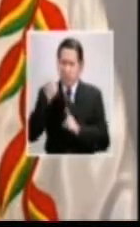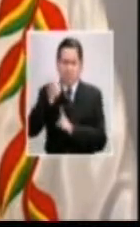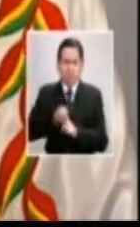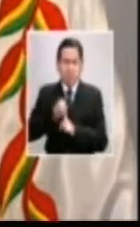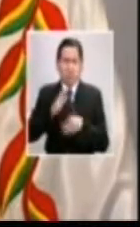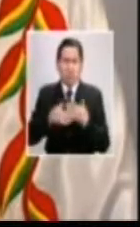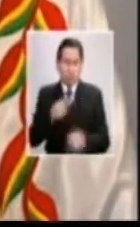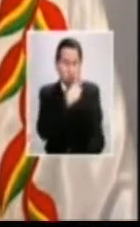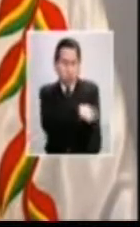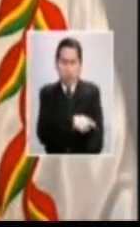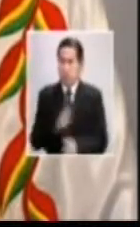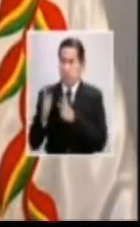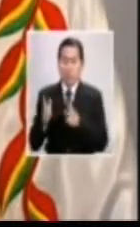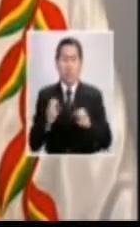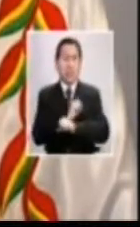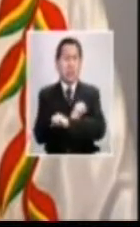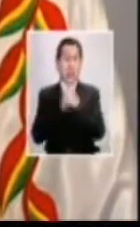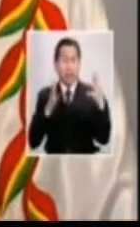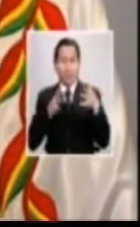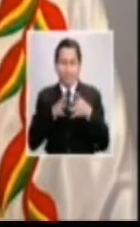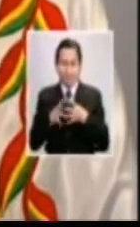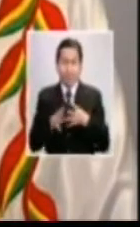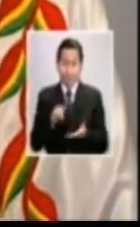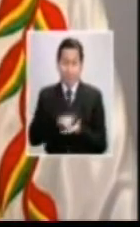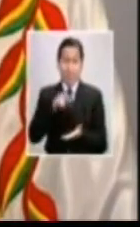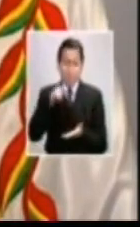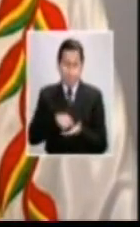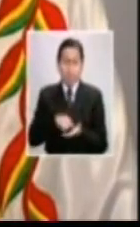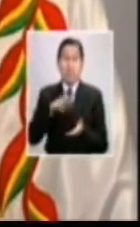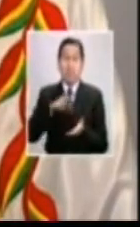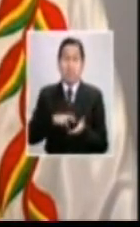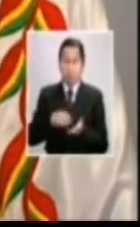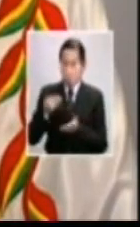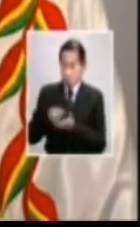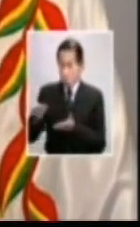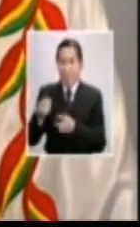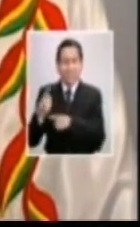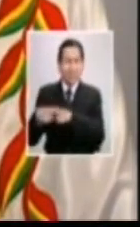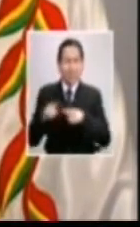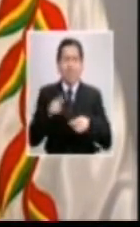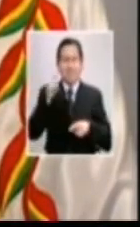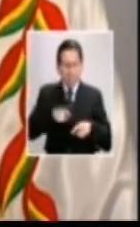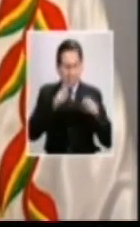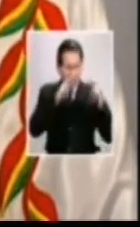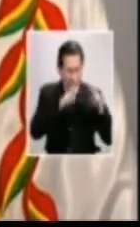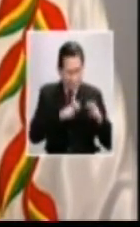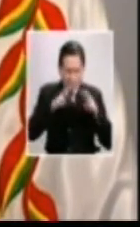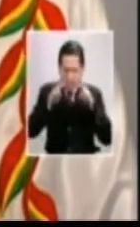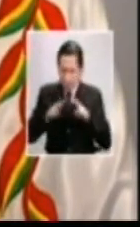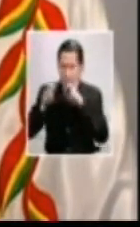tomar algunos parámetros de que se habla con relación a quiénes son analistas, analistas políticos, sociales,